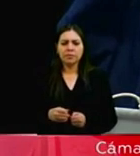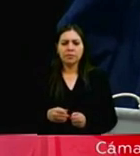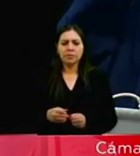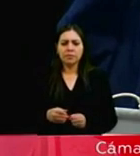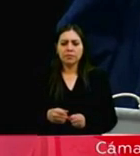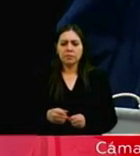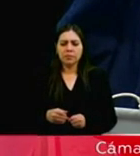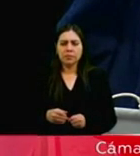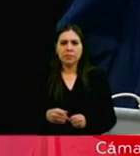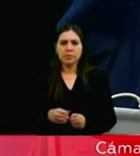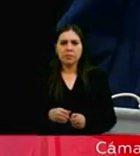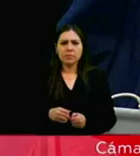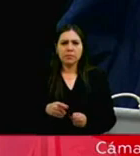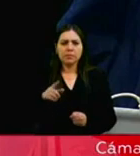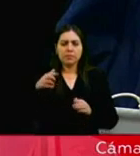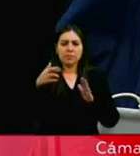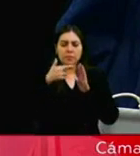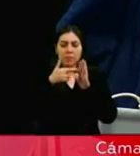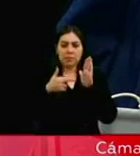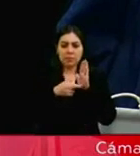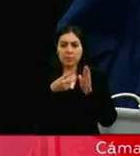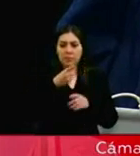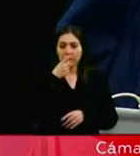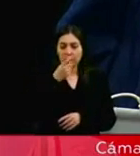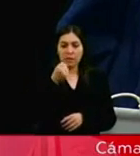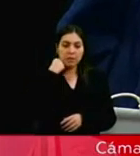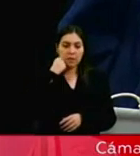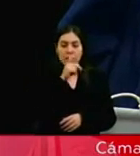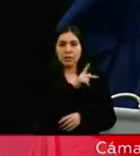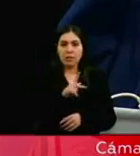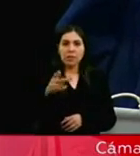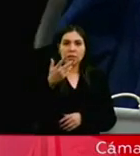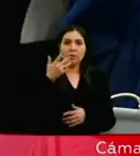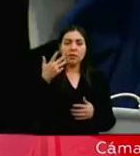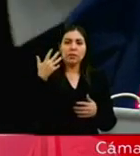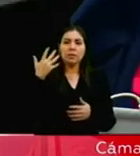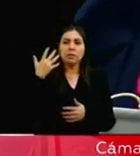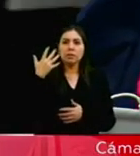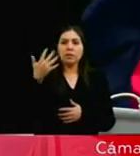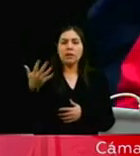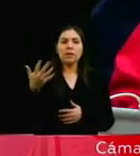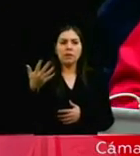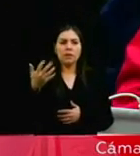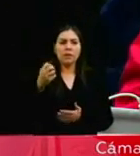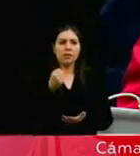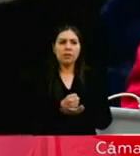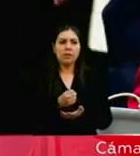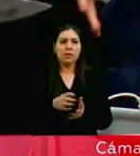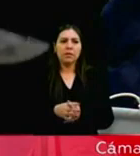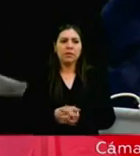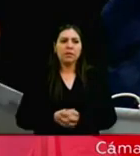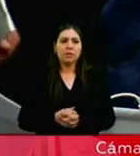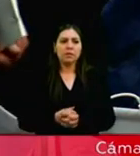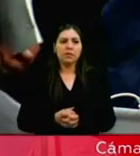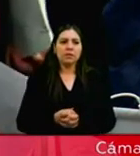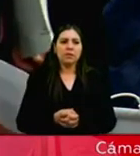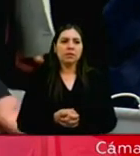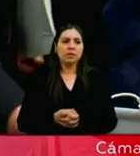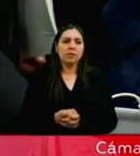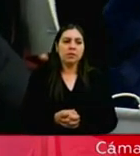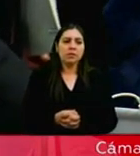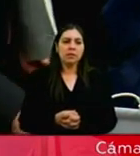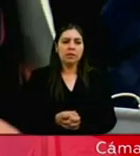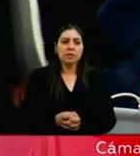la reelección de Rosario piedra como titular de este organismo la discusión se ha centrado hasta ahora en si la votación